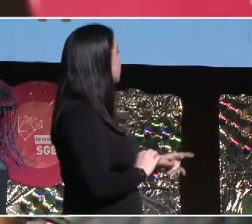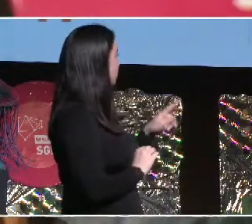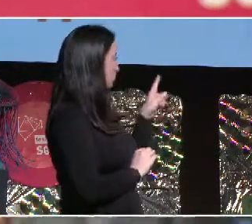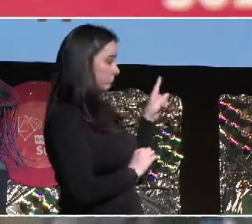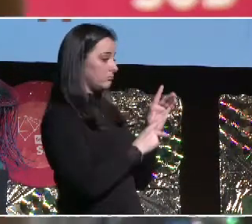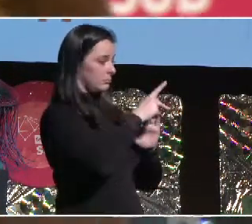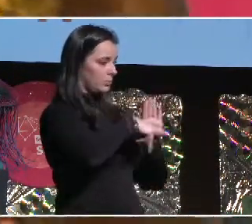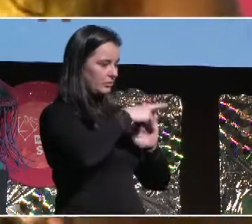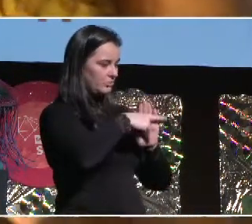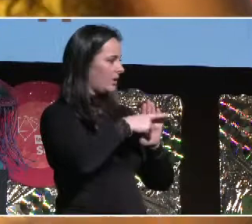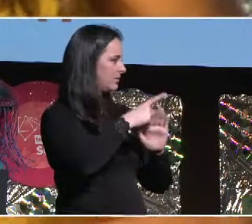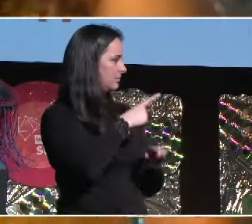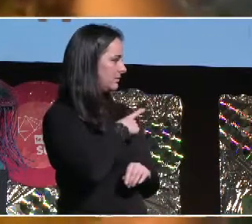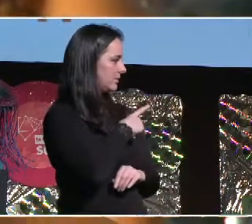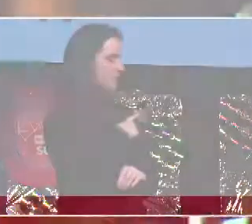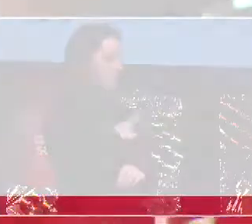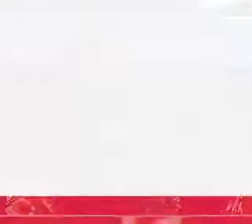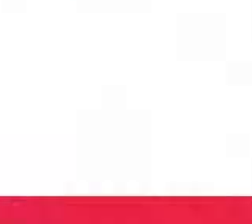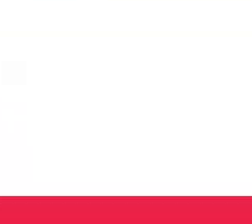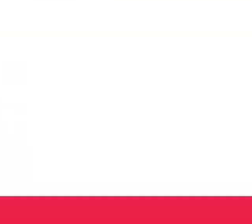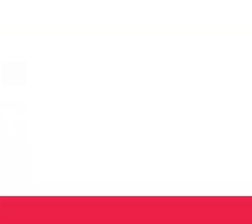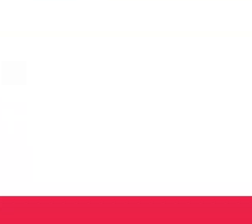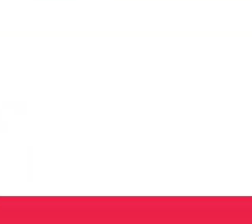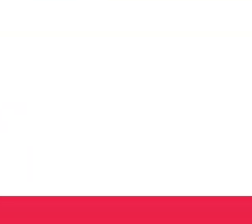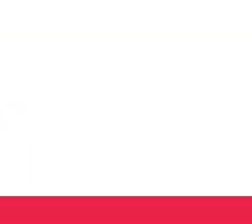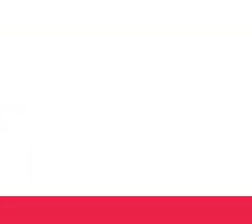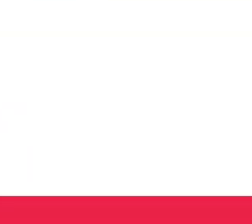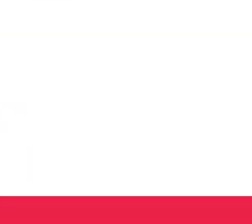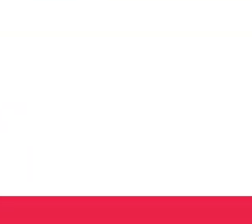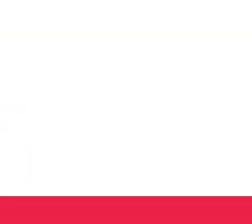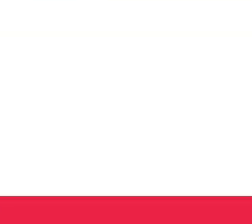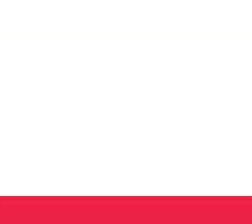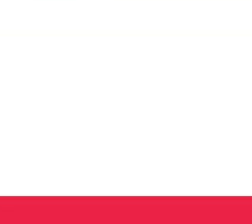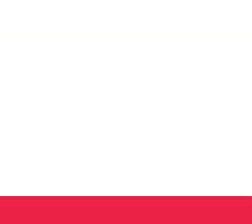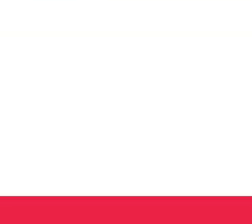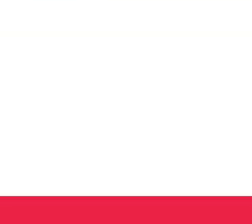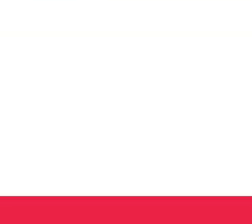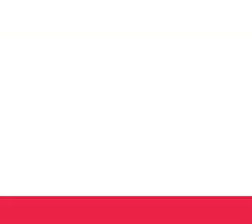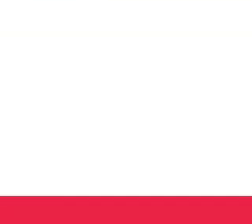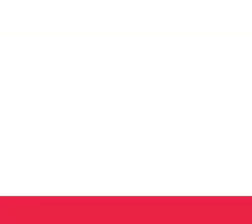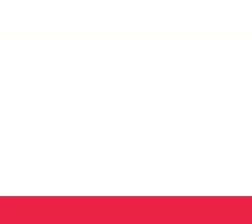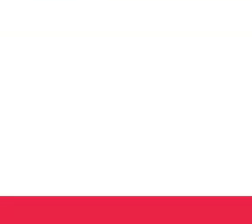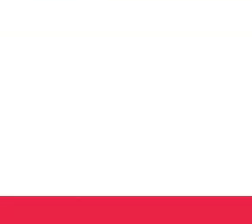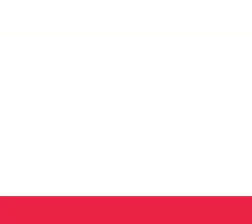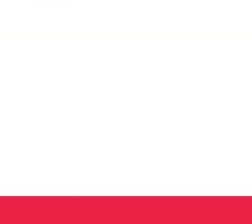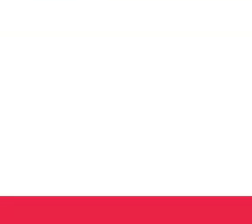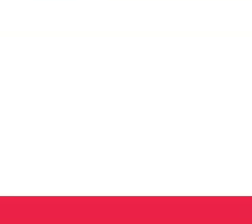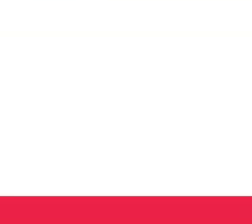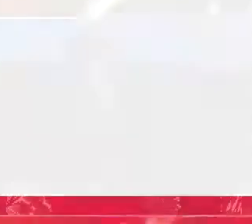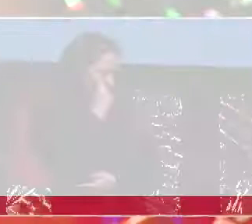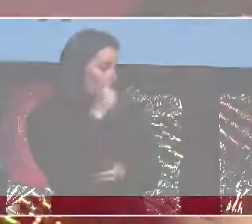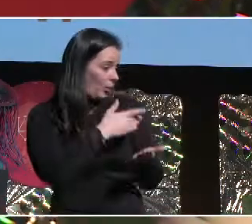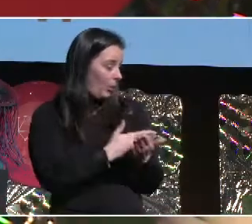Este proyecto tuvo una fase piloto que fue en Argentina, Tanzania, Kenia y Nepal.